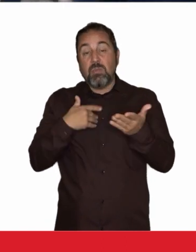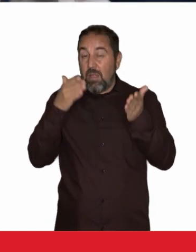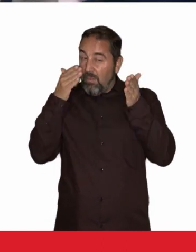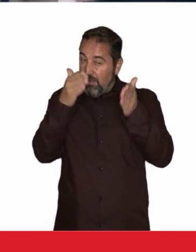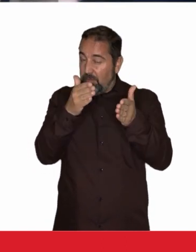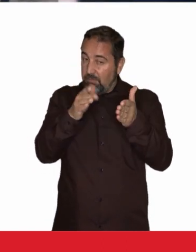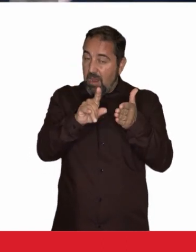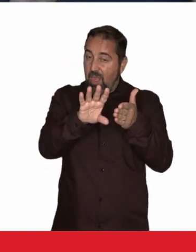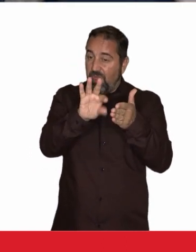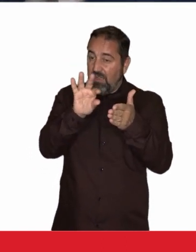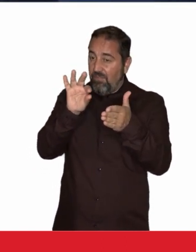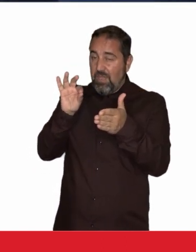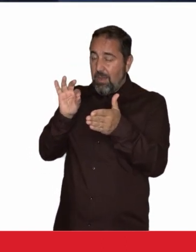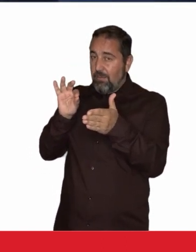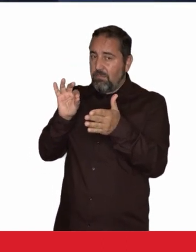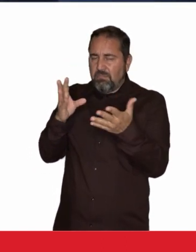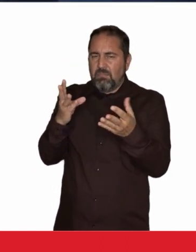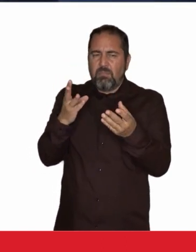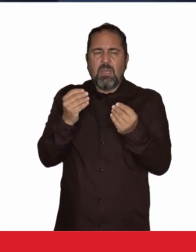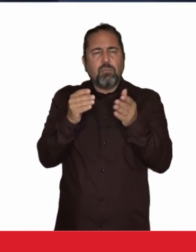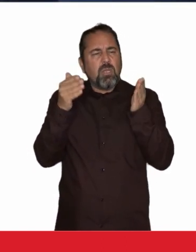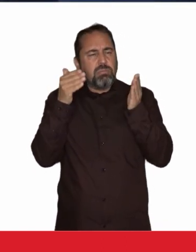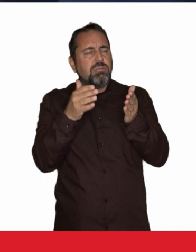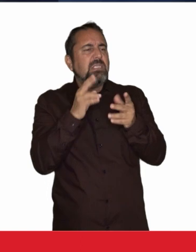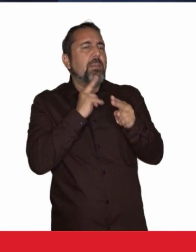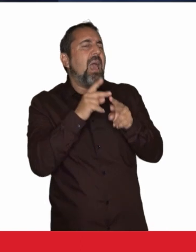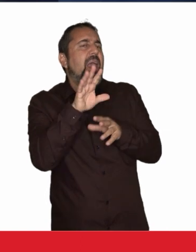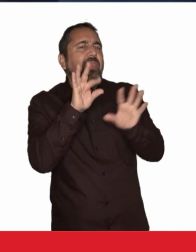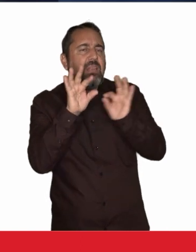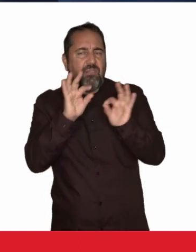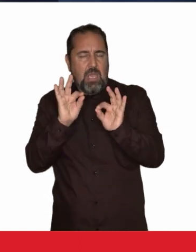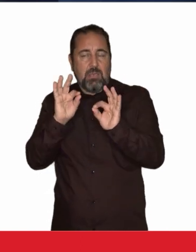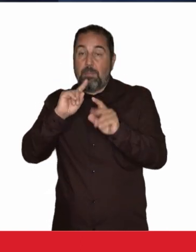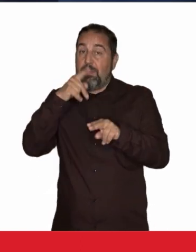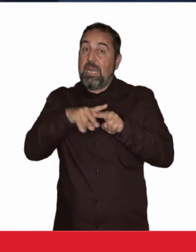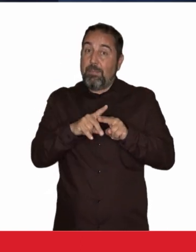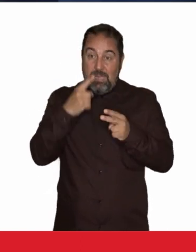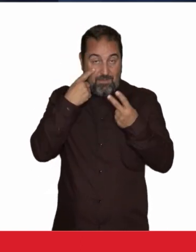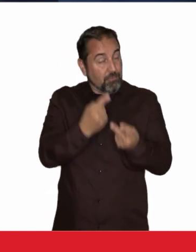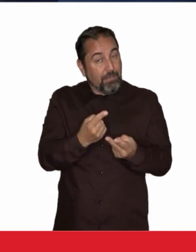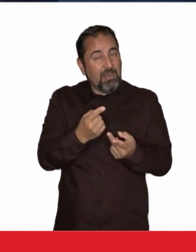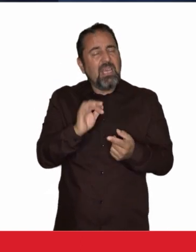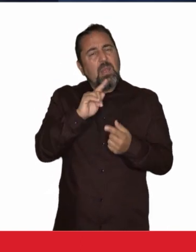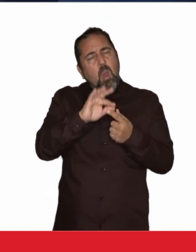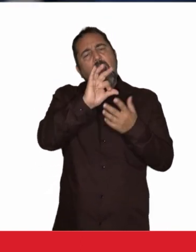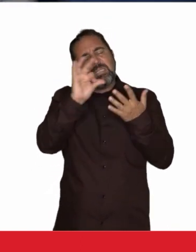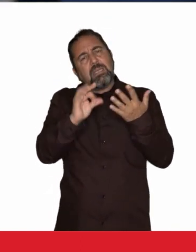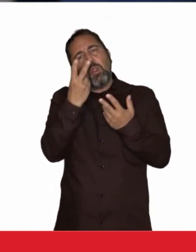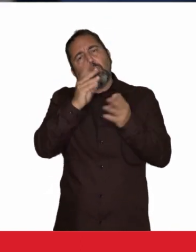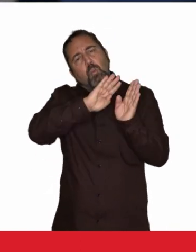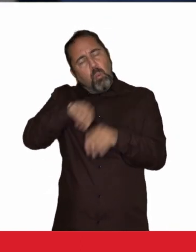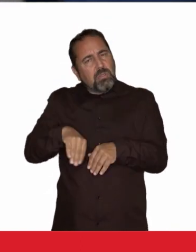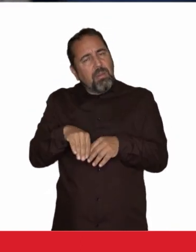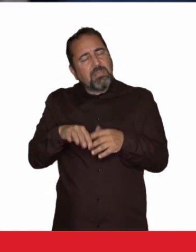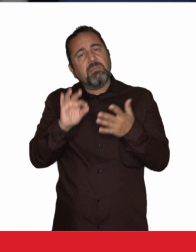herramientas que vamos a utilizar están centradas en identificar Muchas van a estar centradas en identificar, que es la primera